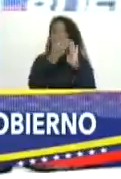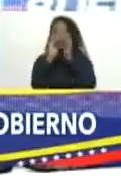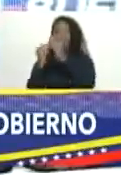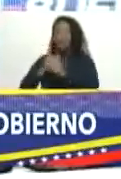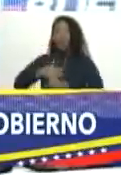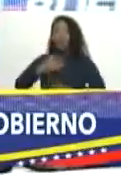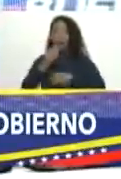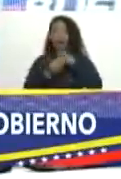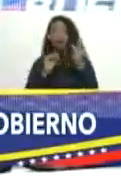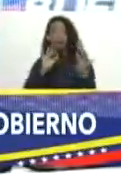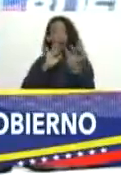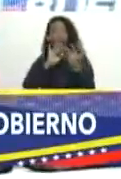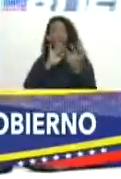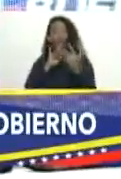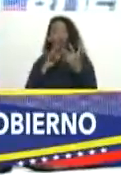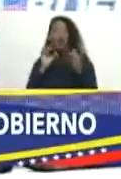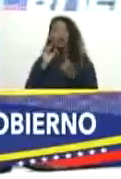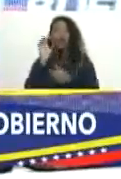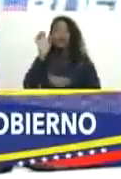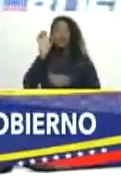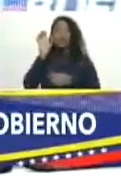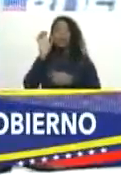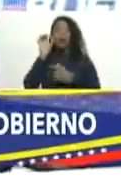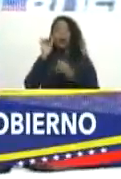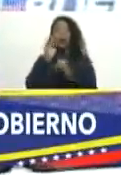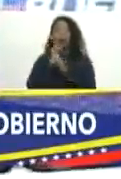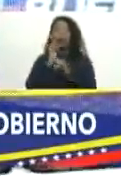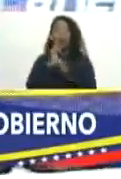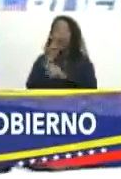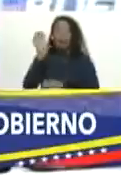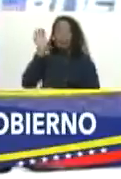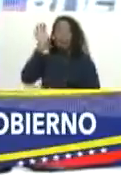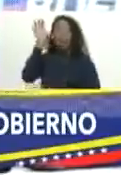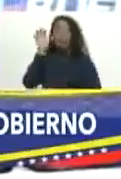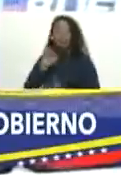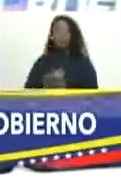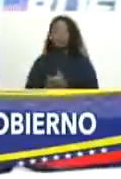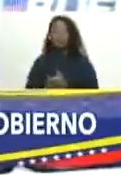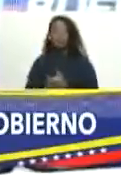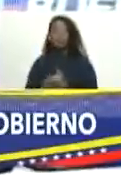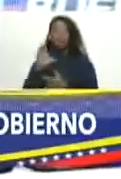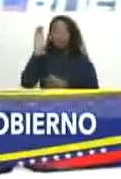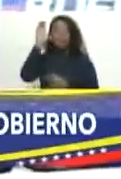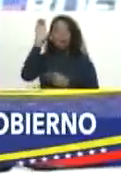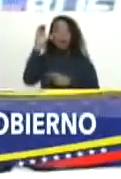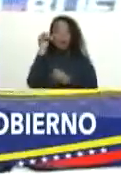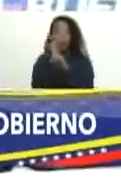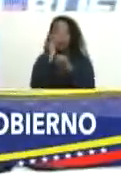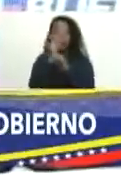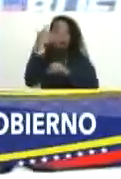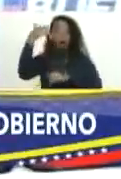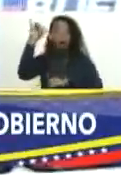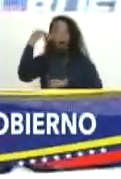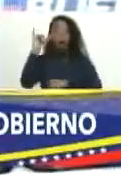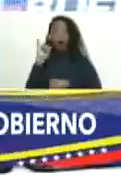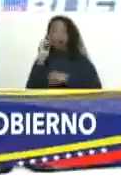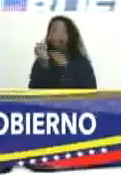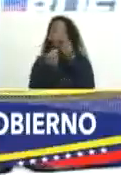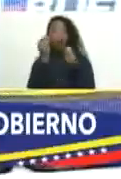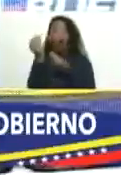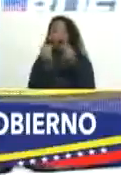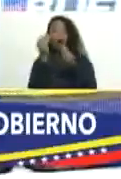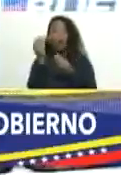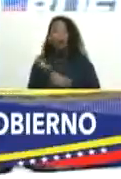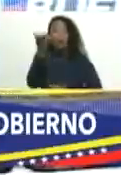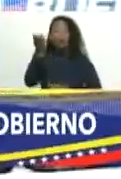conectada a la plataforma Patria. Nosotros hace un año, presidente, a través de Patria, hacemos consultas sobre las priorizaciones